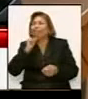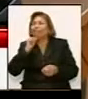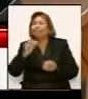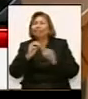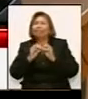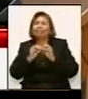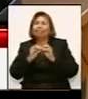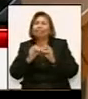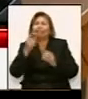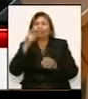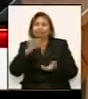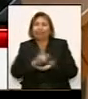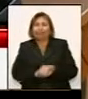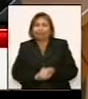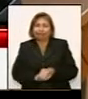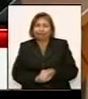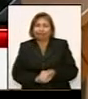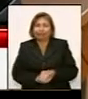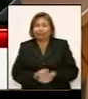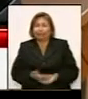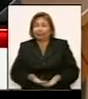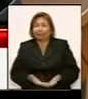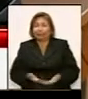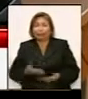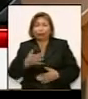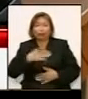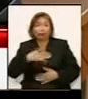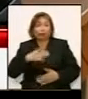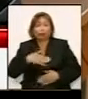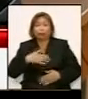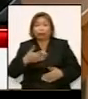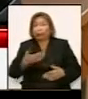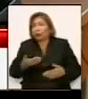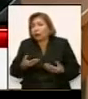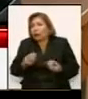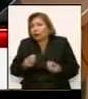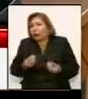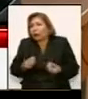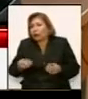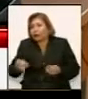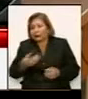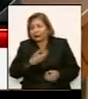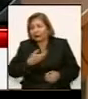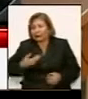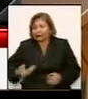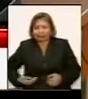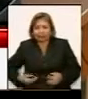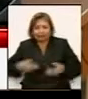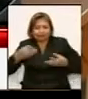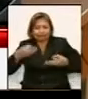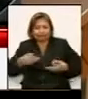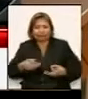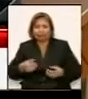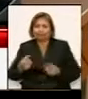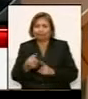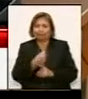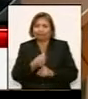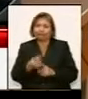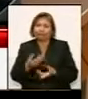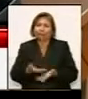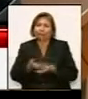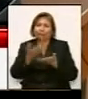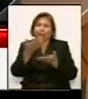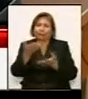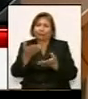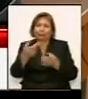de denuncia para violencia del género que son físicas que son visibles como vamos a hacer para que el estado tome en serio una violencia presentando por